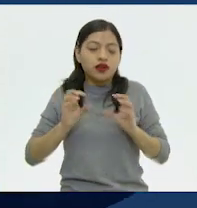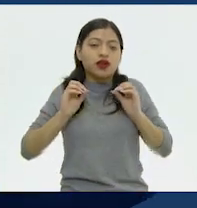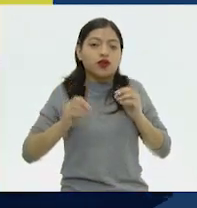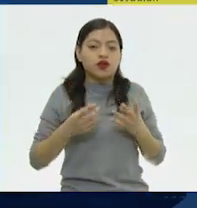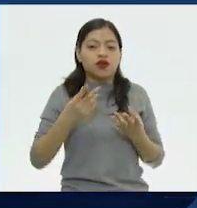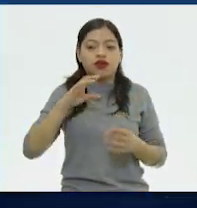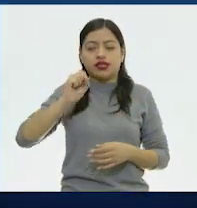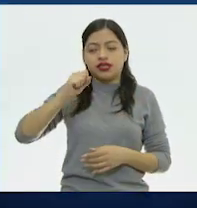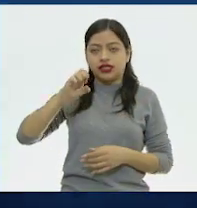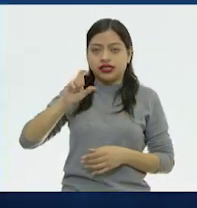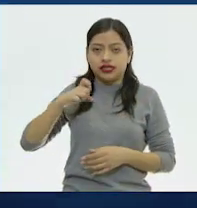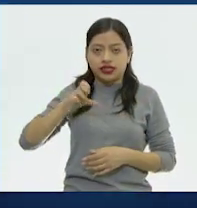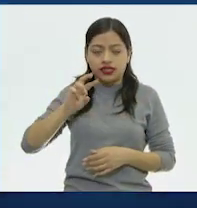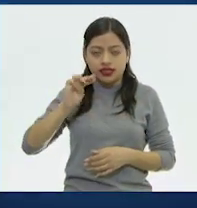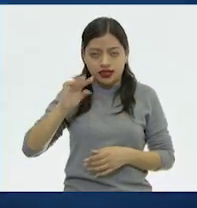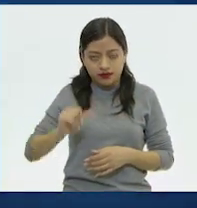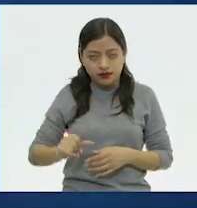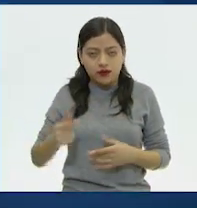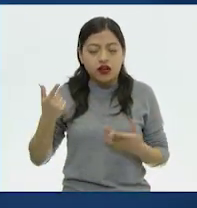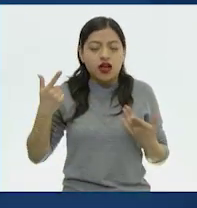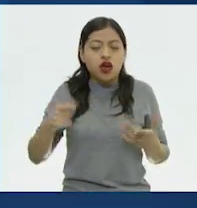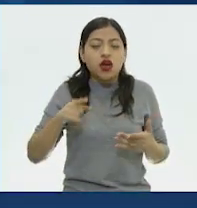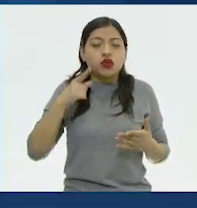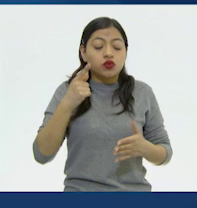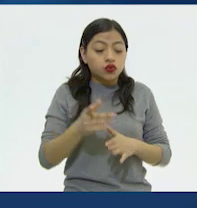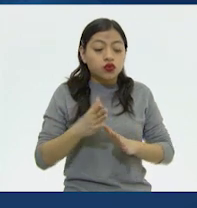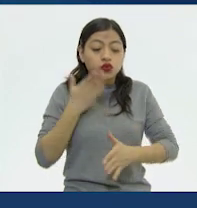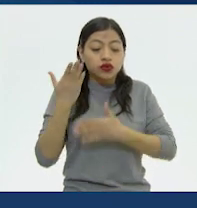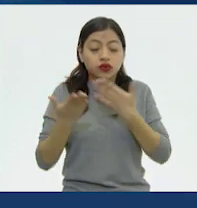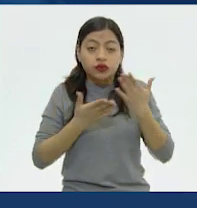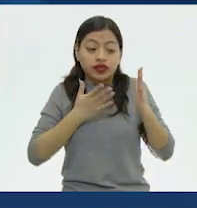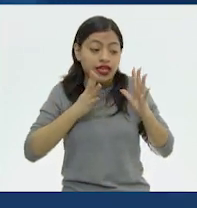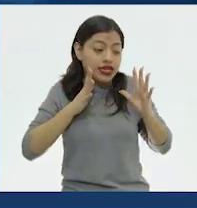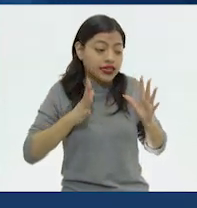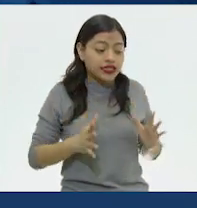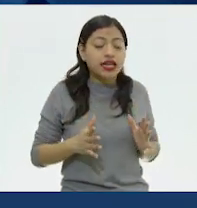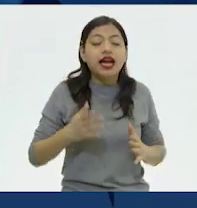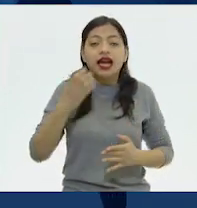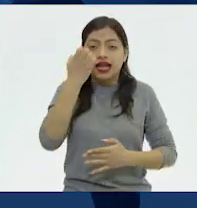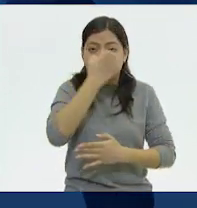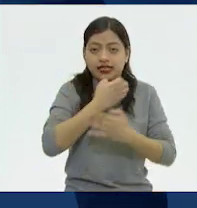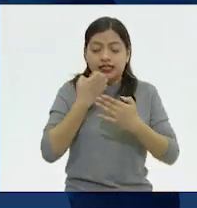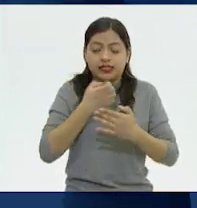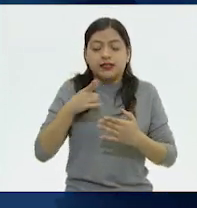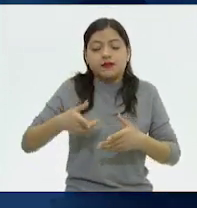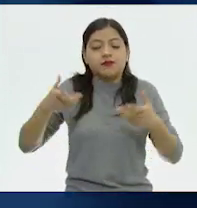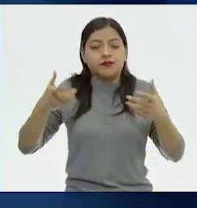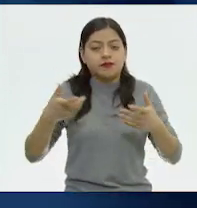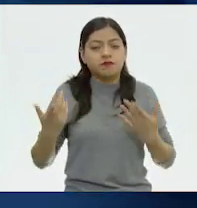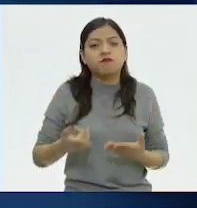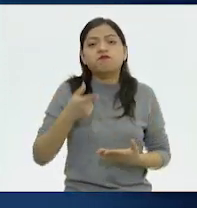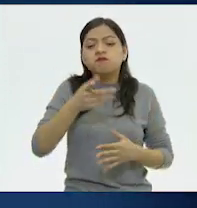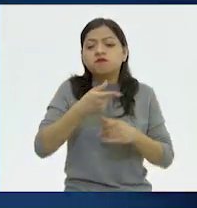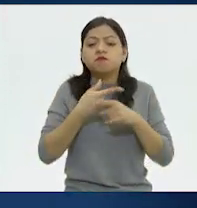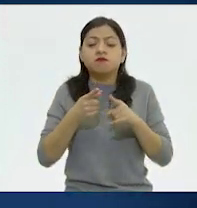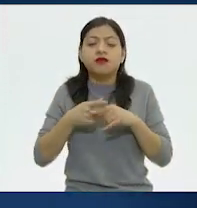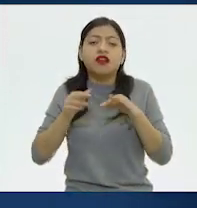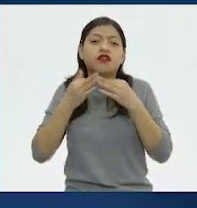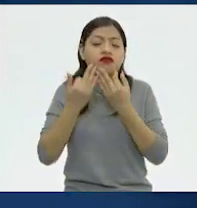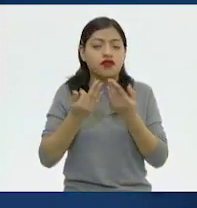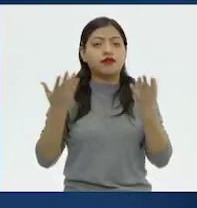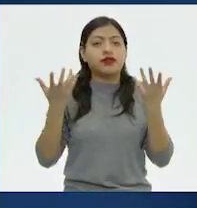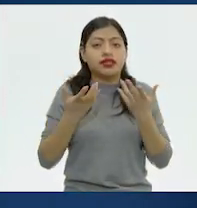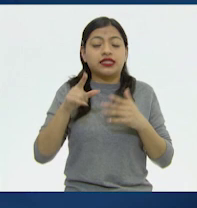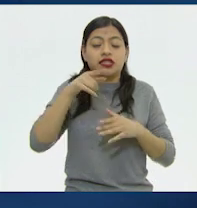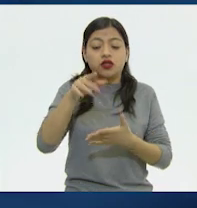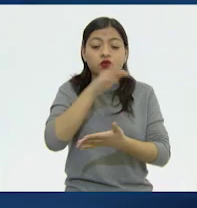Después, presento el examen a partir de lo estudiado, aplico una estrategia para resolverlo. Es recomendable